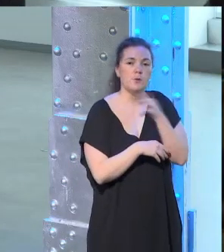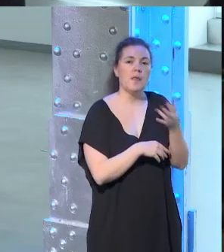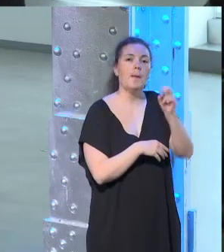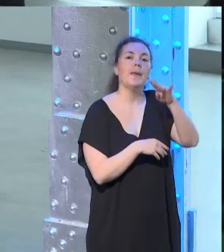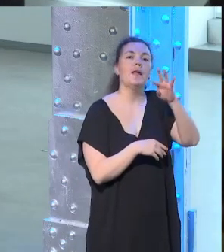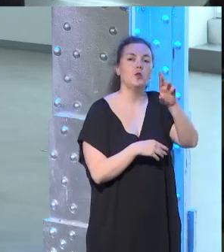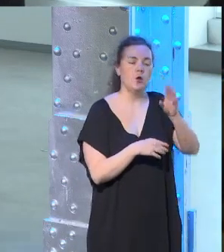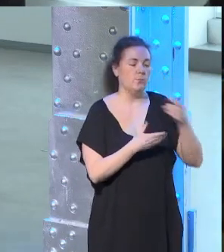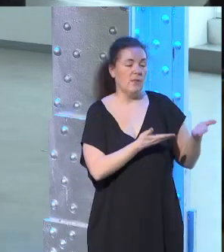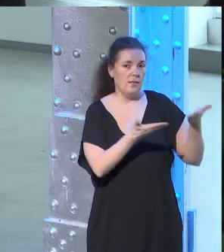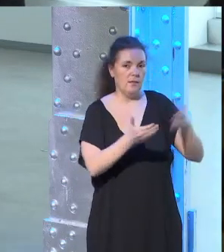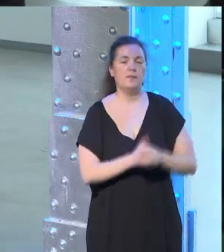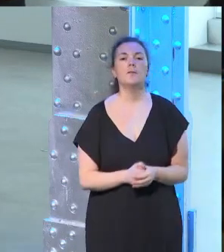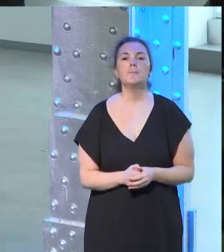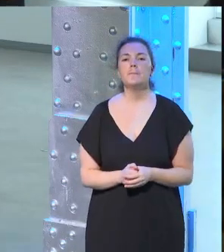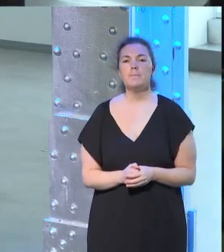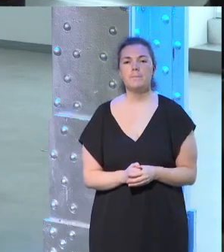Adelante.